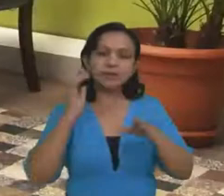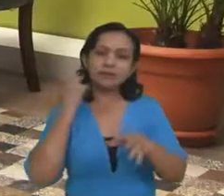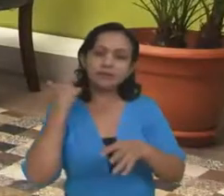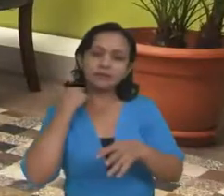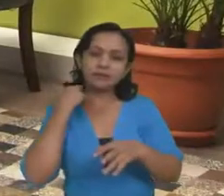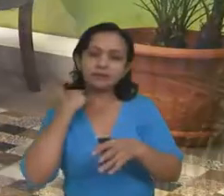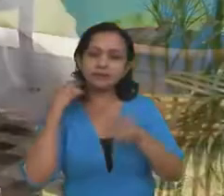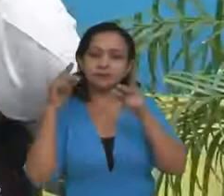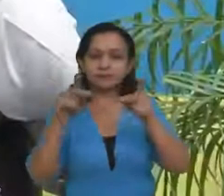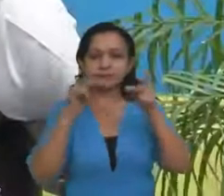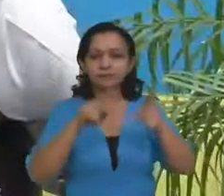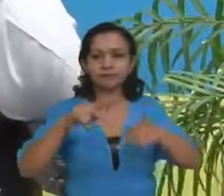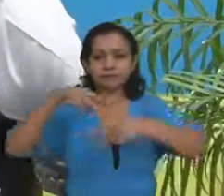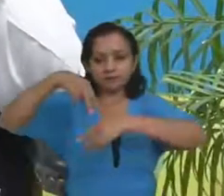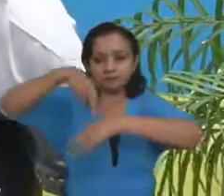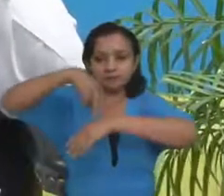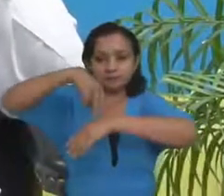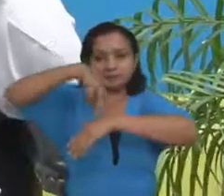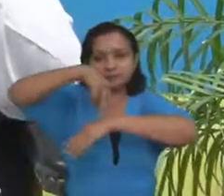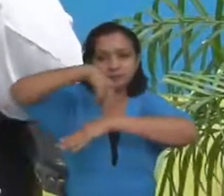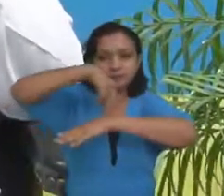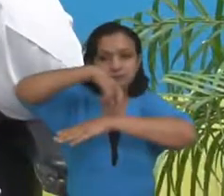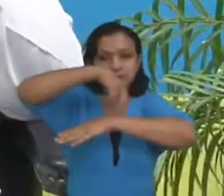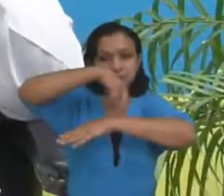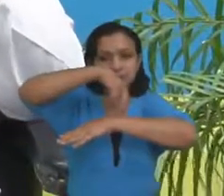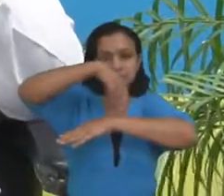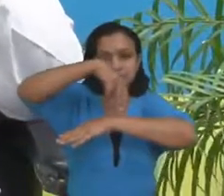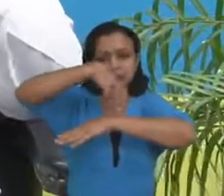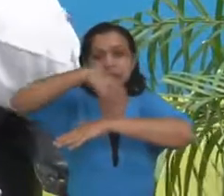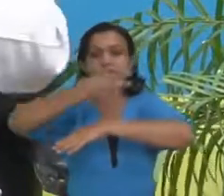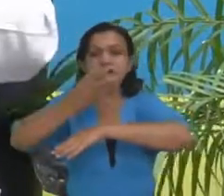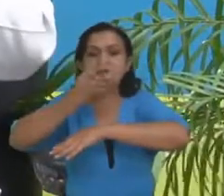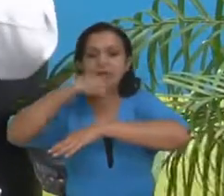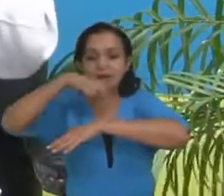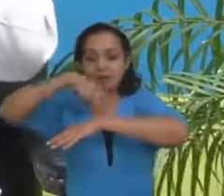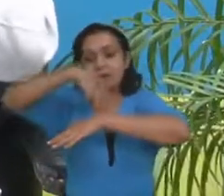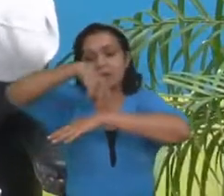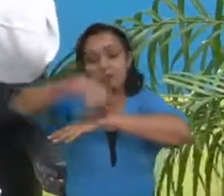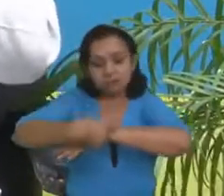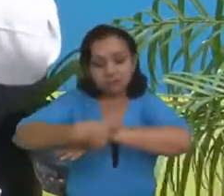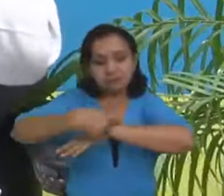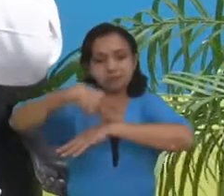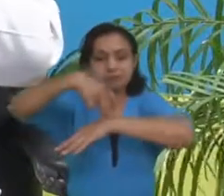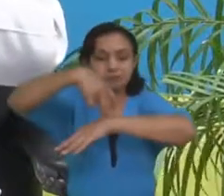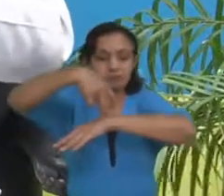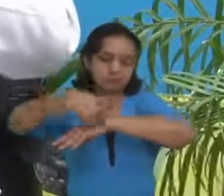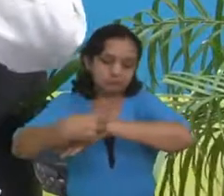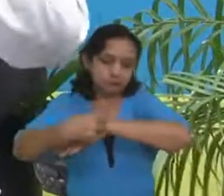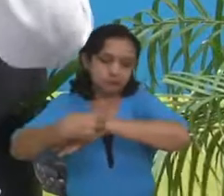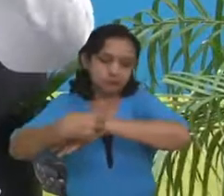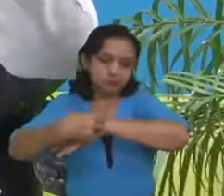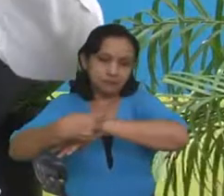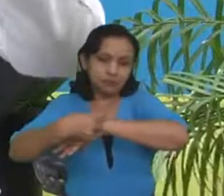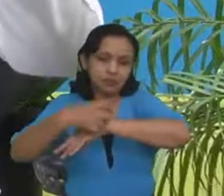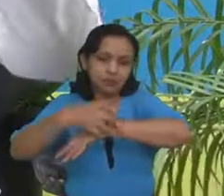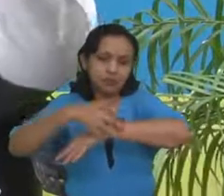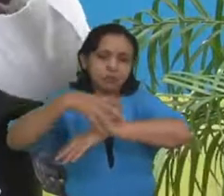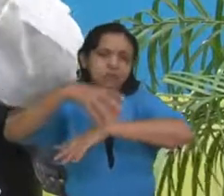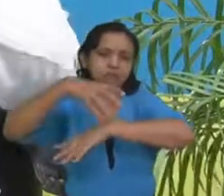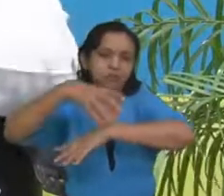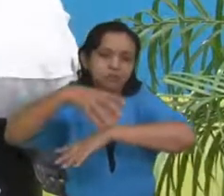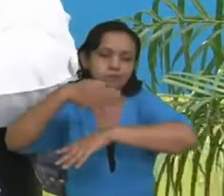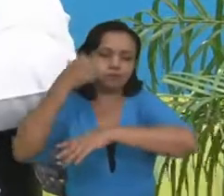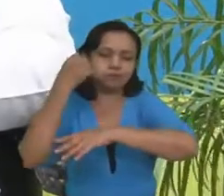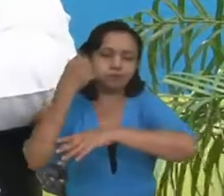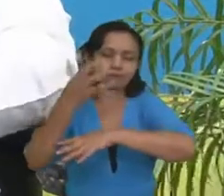¿de acuerdo? Una persona que va caminando, pisa mal una piedra, dobla el tobillo y empieza la inflamación y el